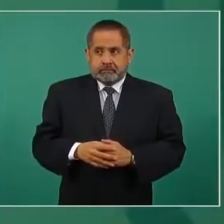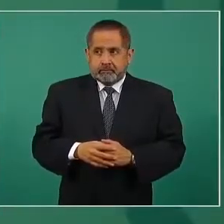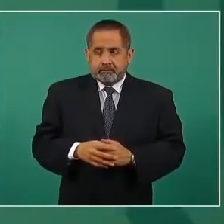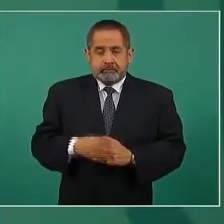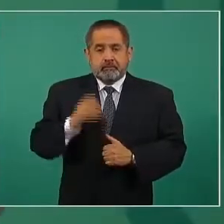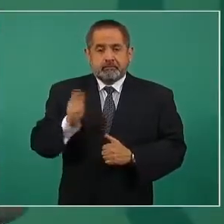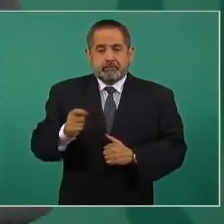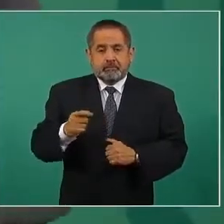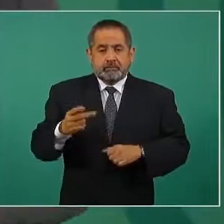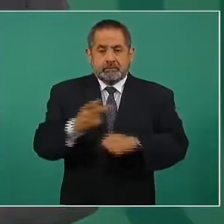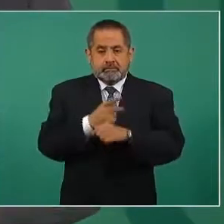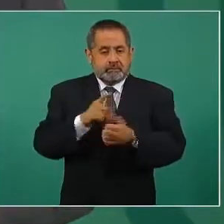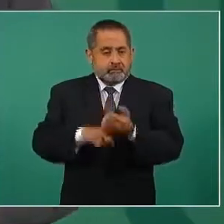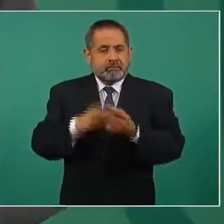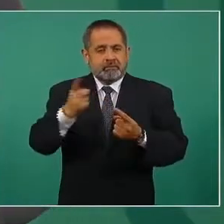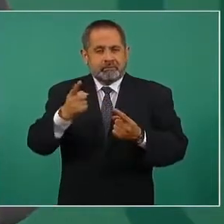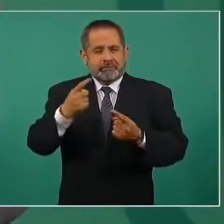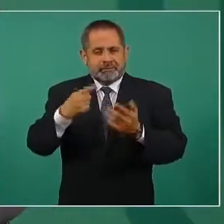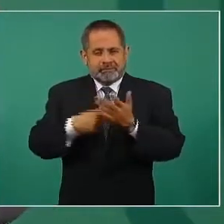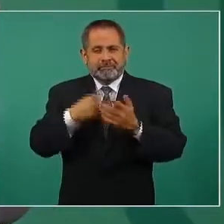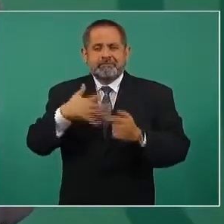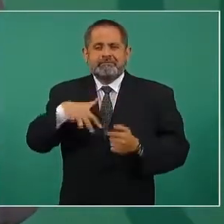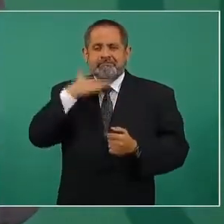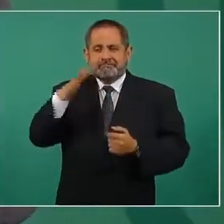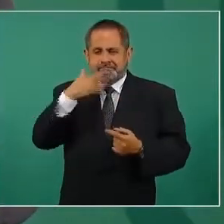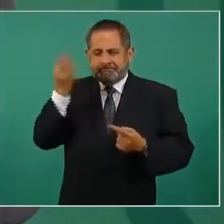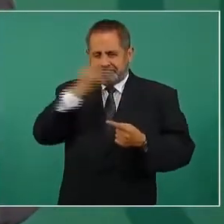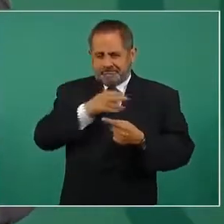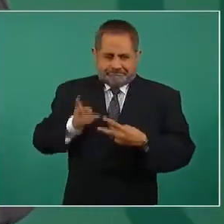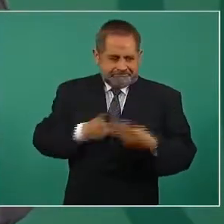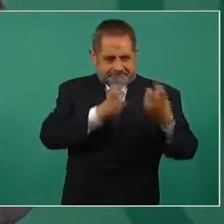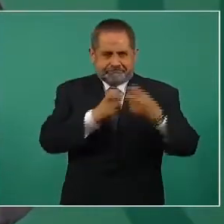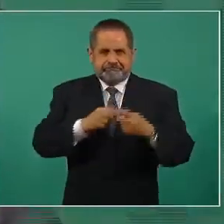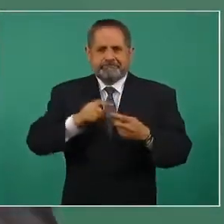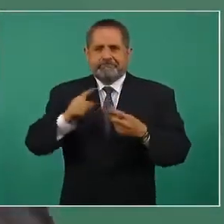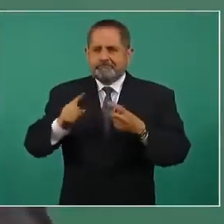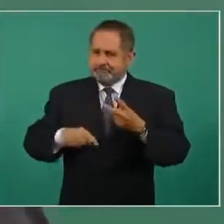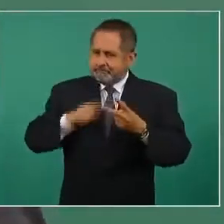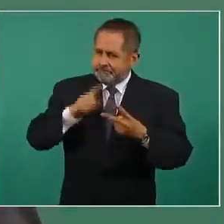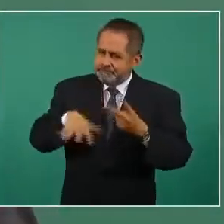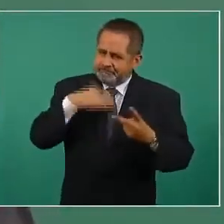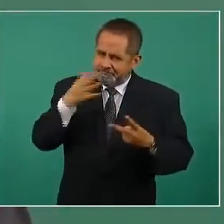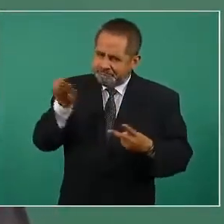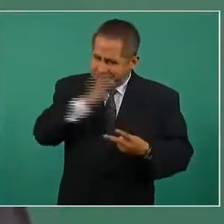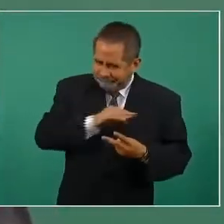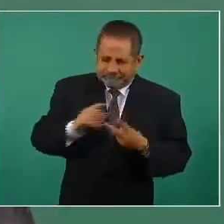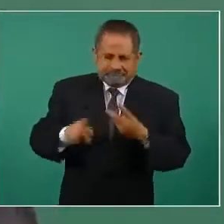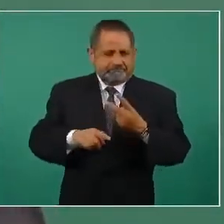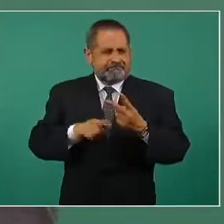nos hicieron un fraude y luego otro, y seguimos.